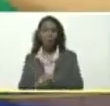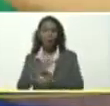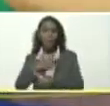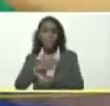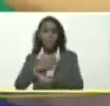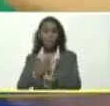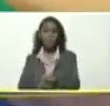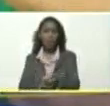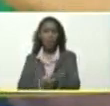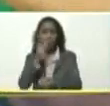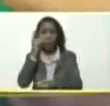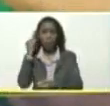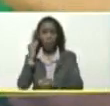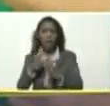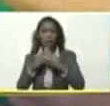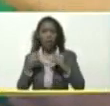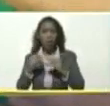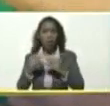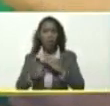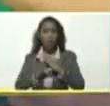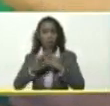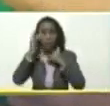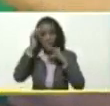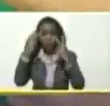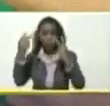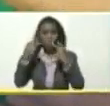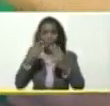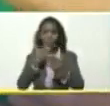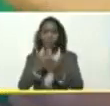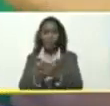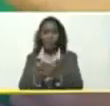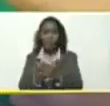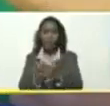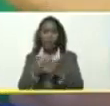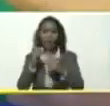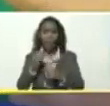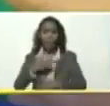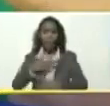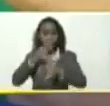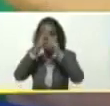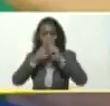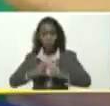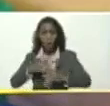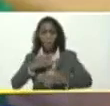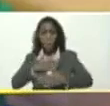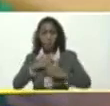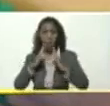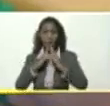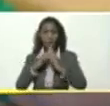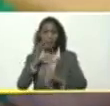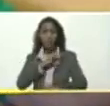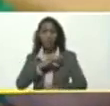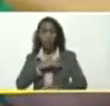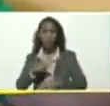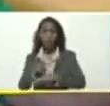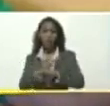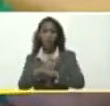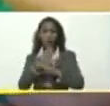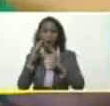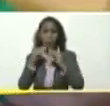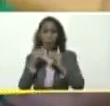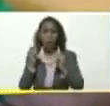hermanos y a todo el que estuvo pendiente. Muchísimas gracias. Es un privilegio tener en mi casa al señor gobernador y hablar con